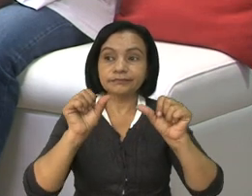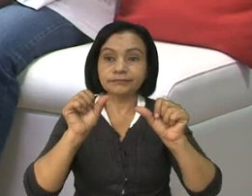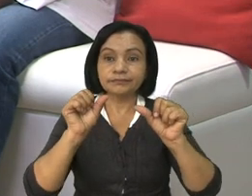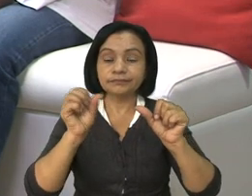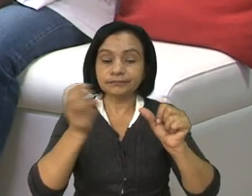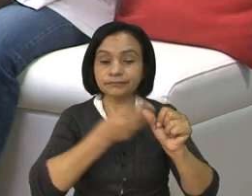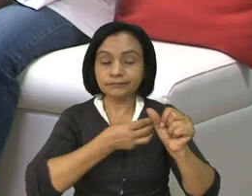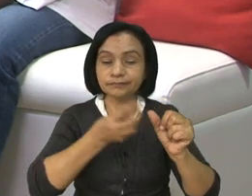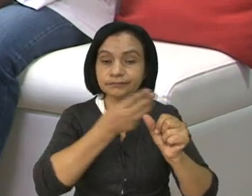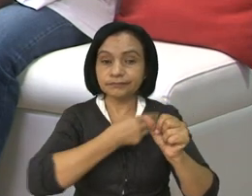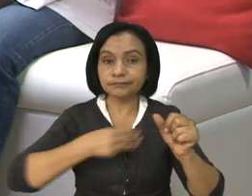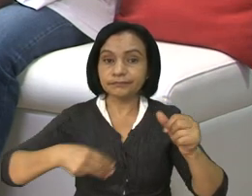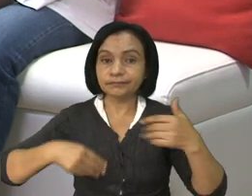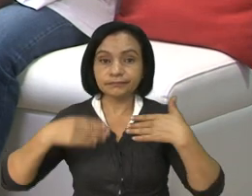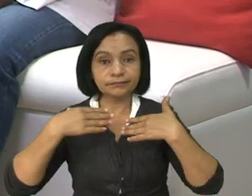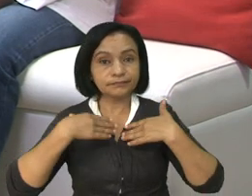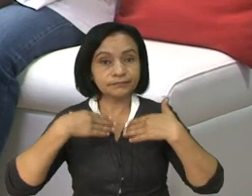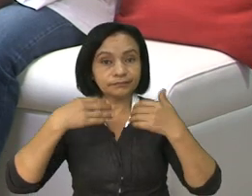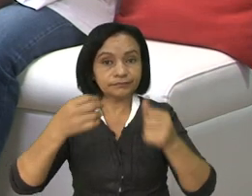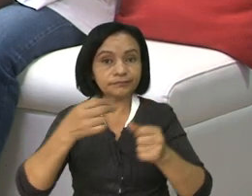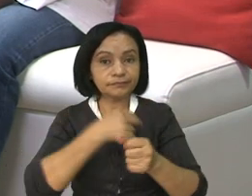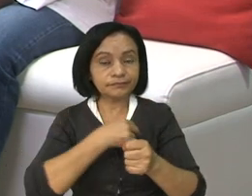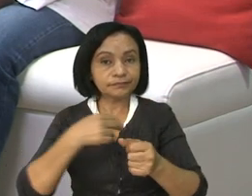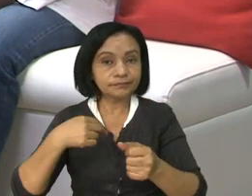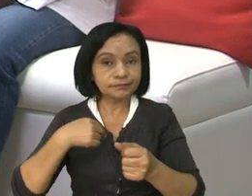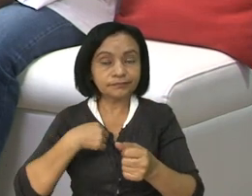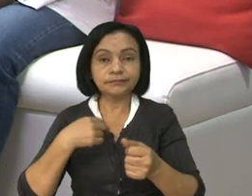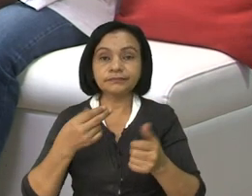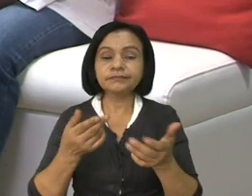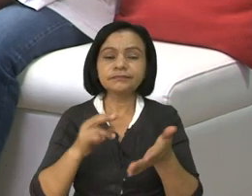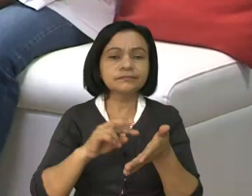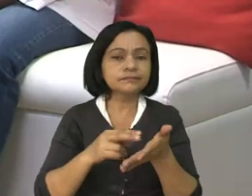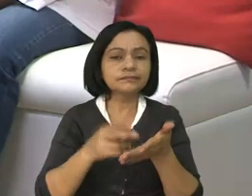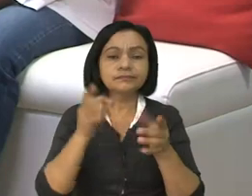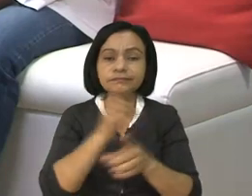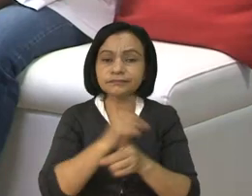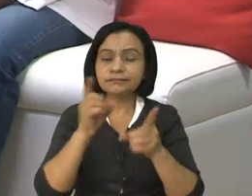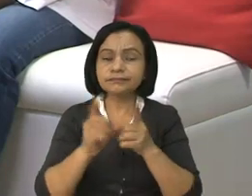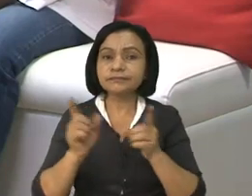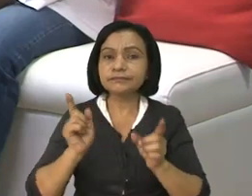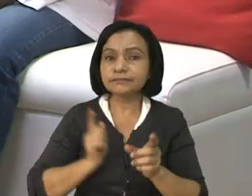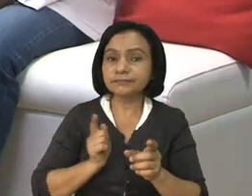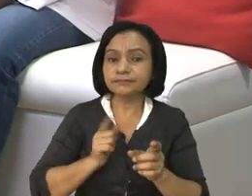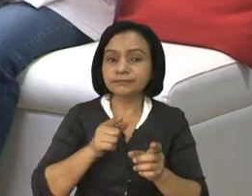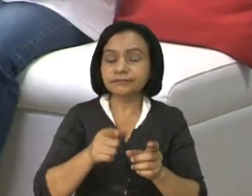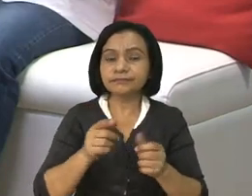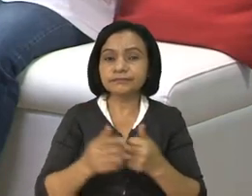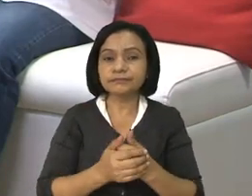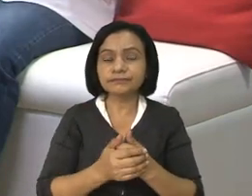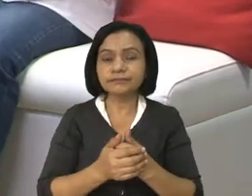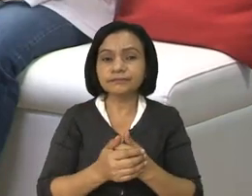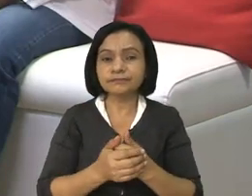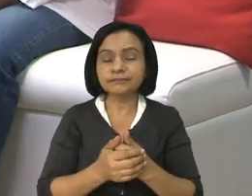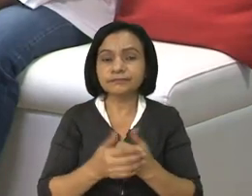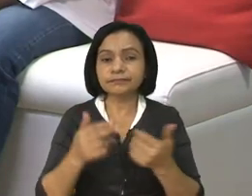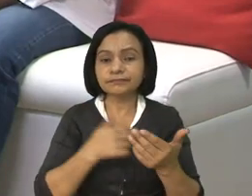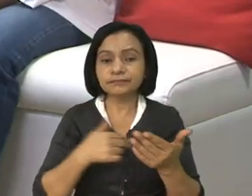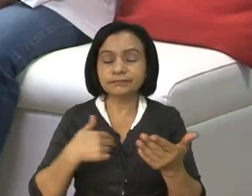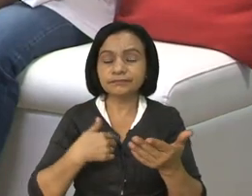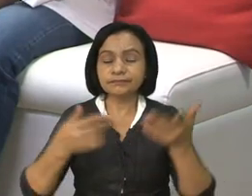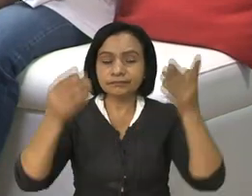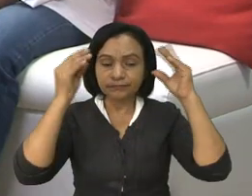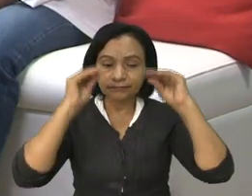el Ministerio de Salud lo que hace es garantizar que a través de